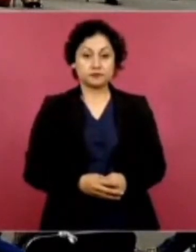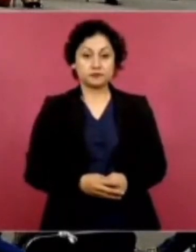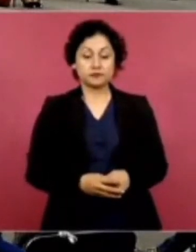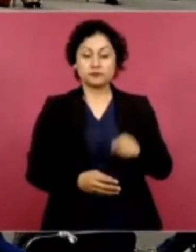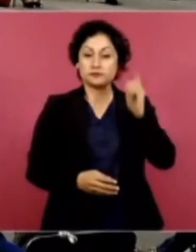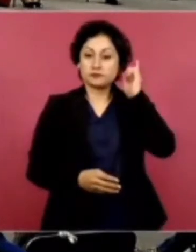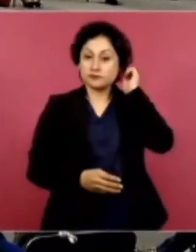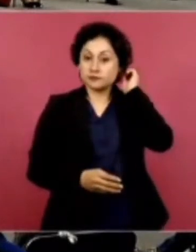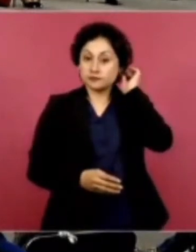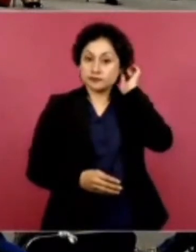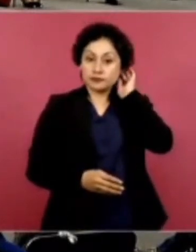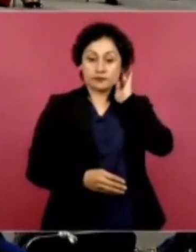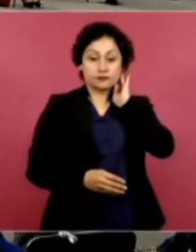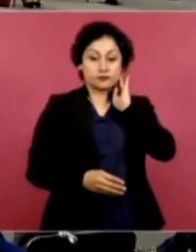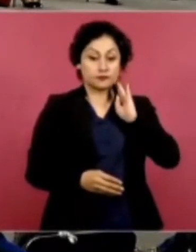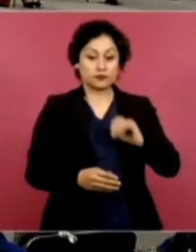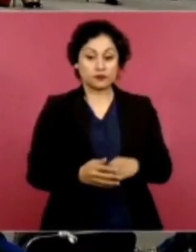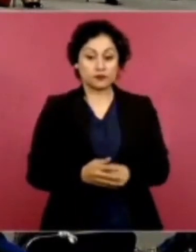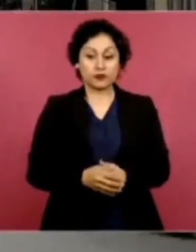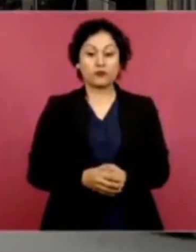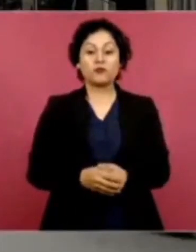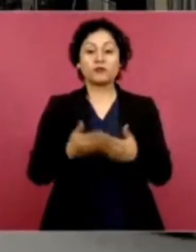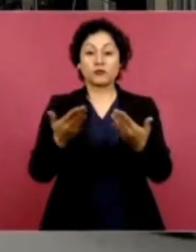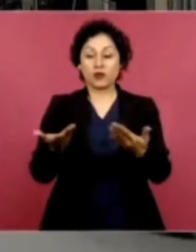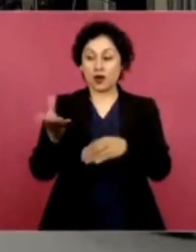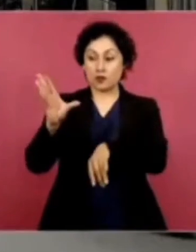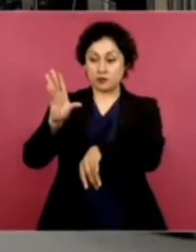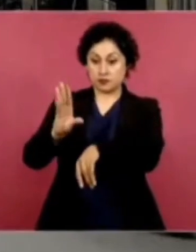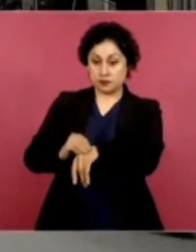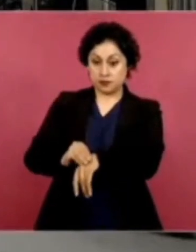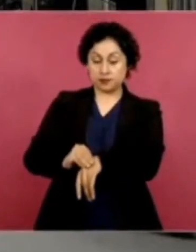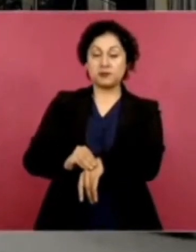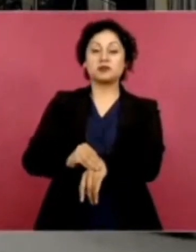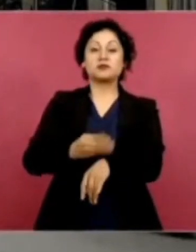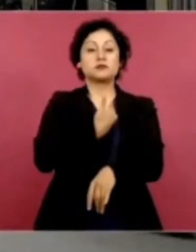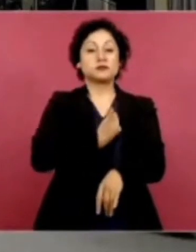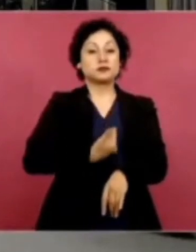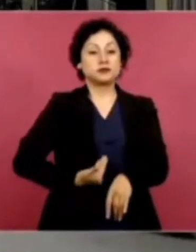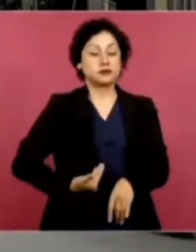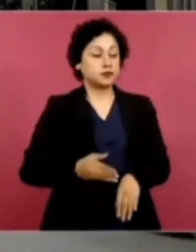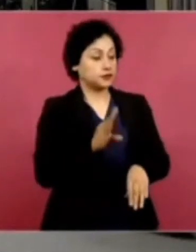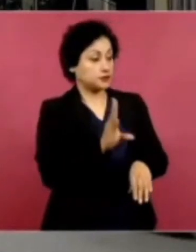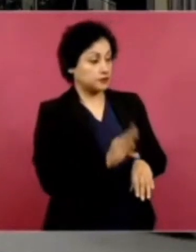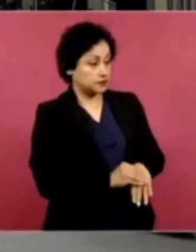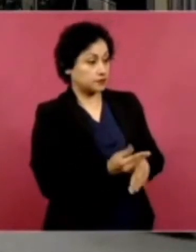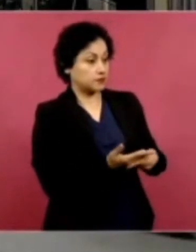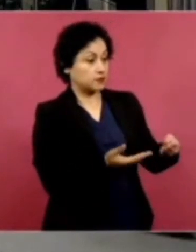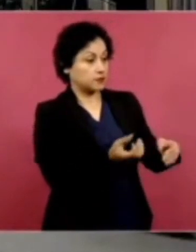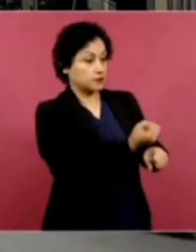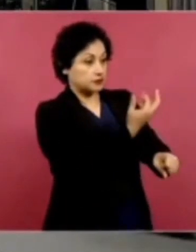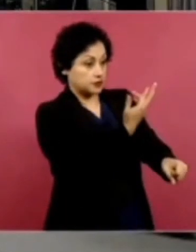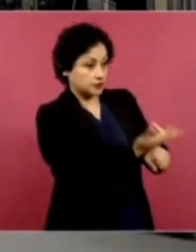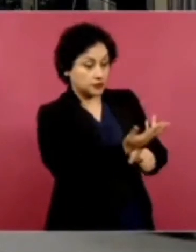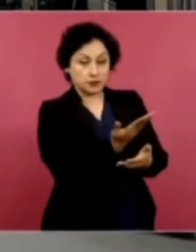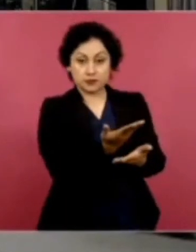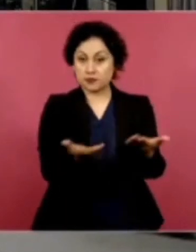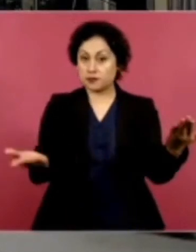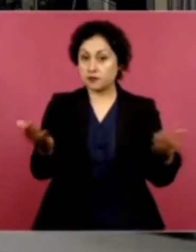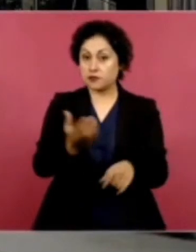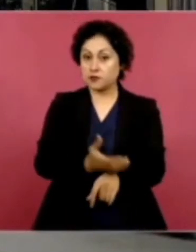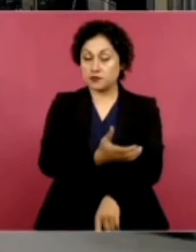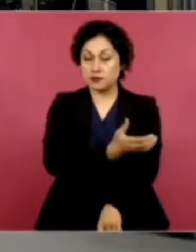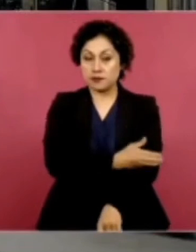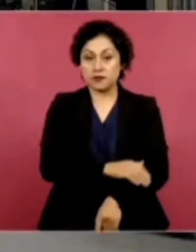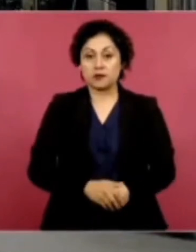Con su permiso, señor presidente, secretaria, secretarios, compañeras y compañeros y a todos los que nos escuchan. Hace 2